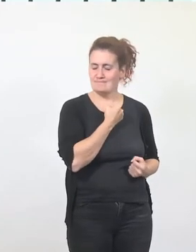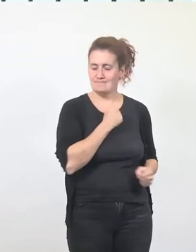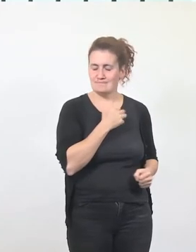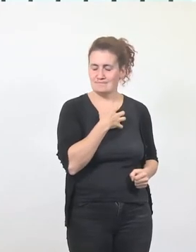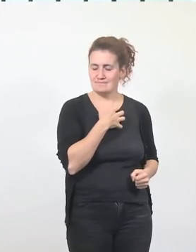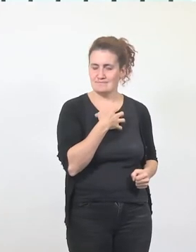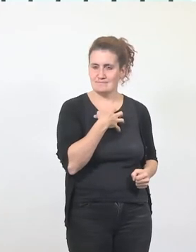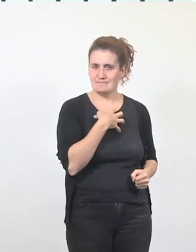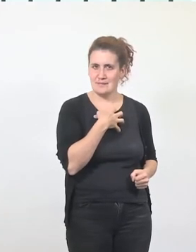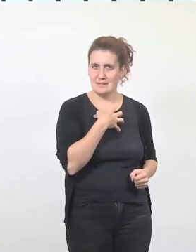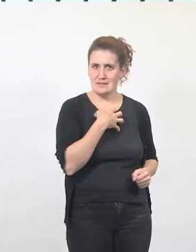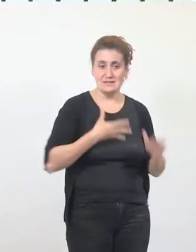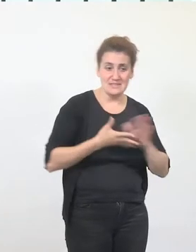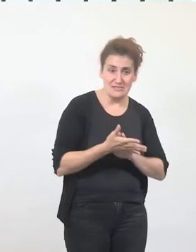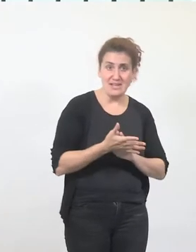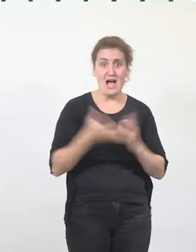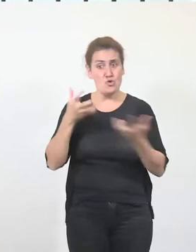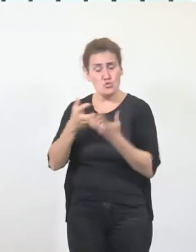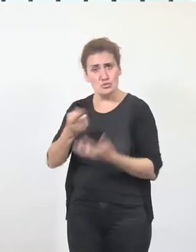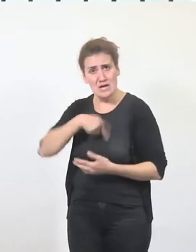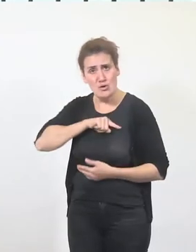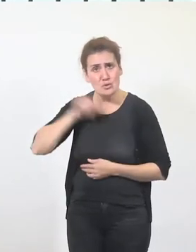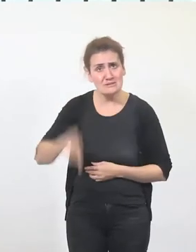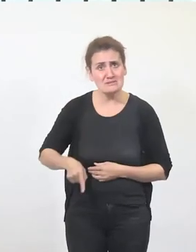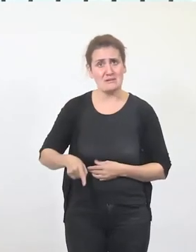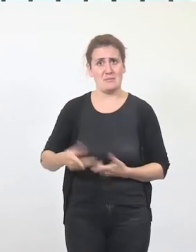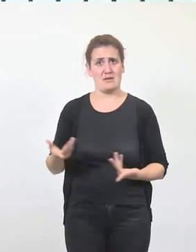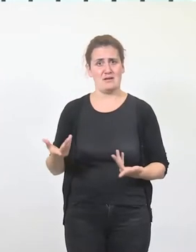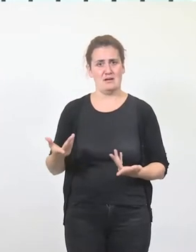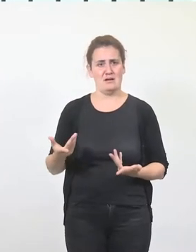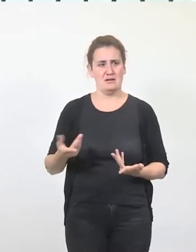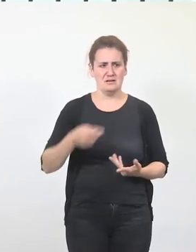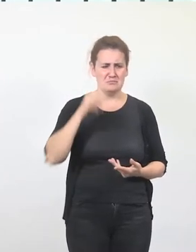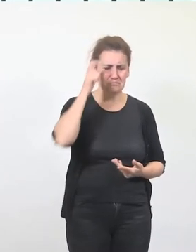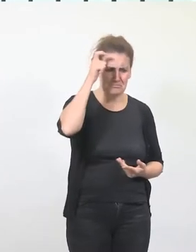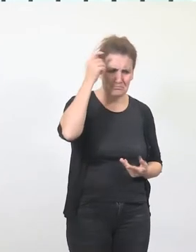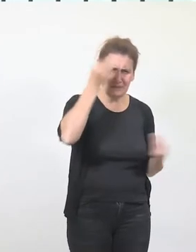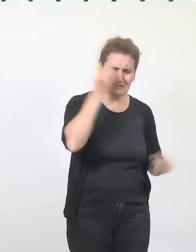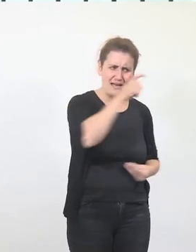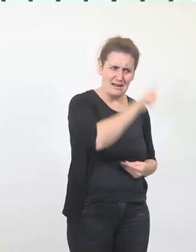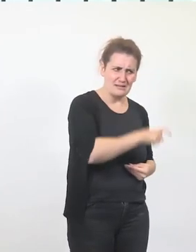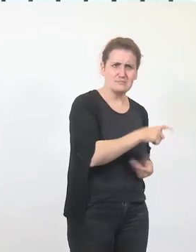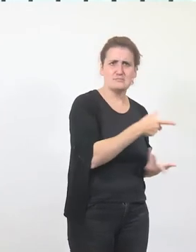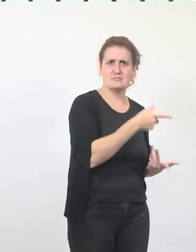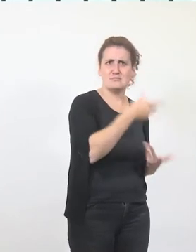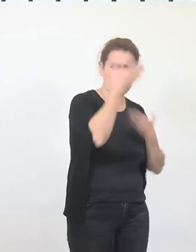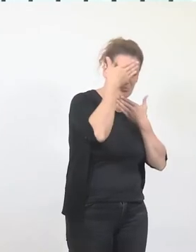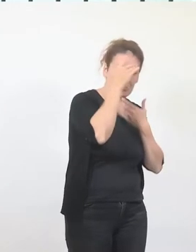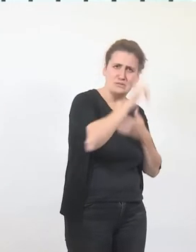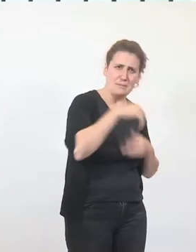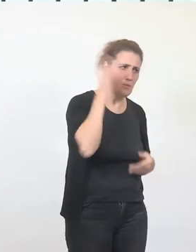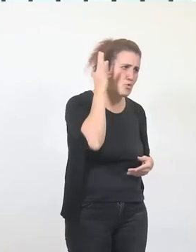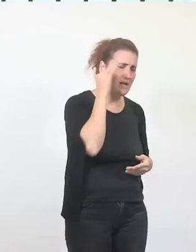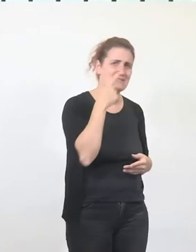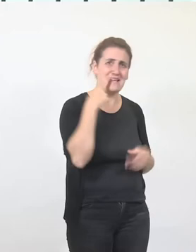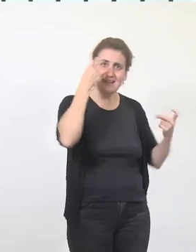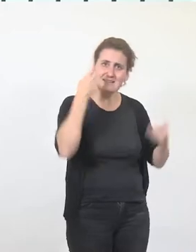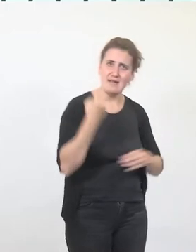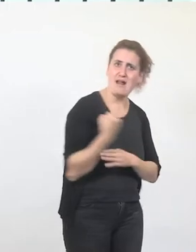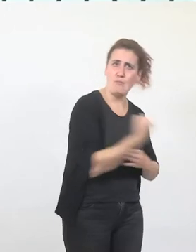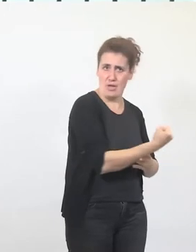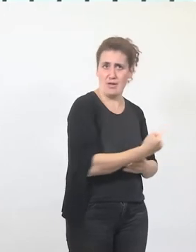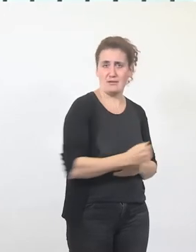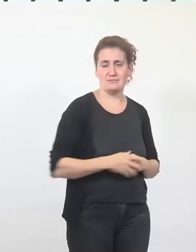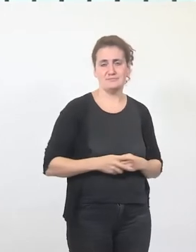creo que nuestra lucha también debe tener en consideración ese tipo de personas, de mujeres sobre todo, intentar